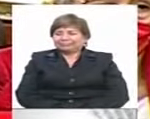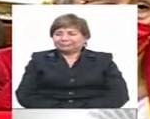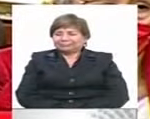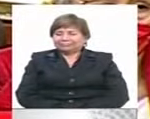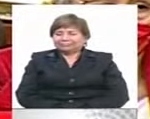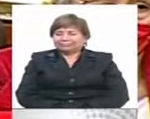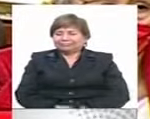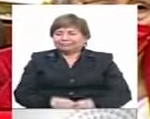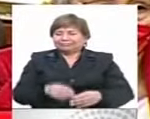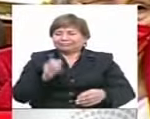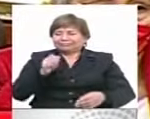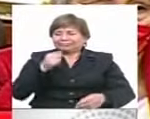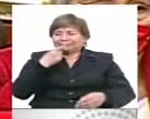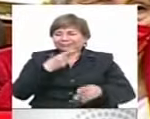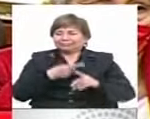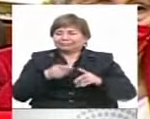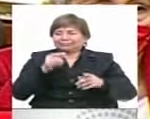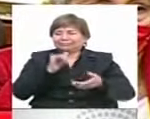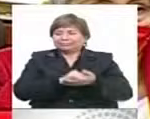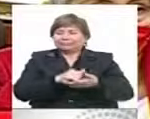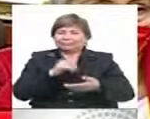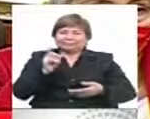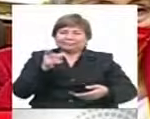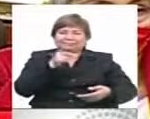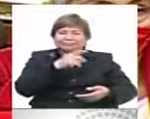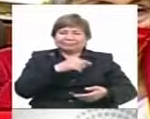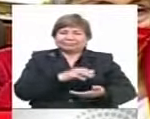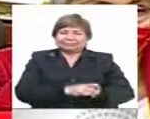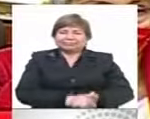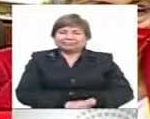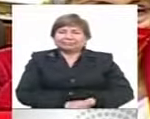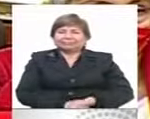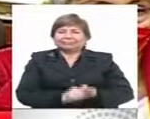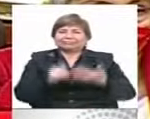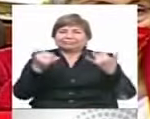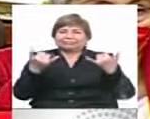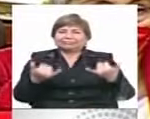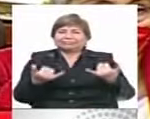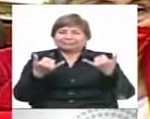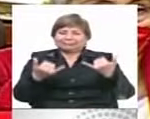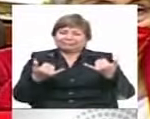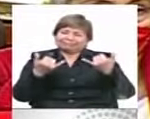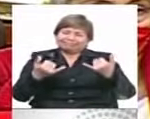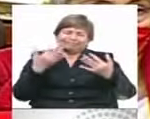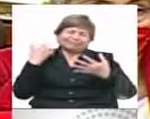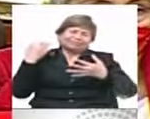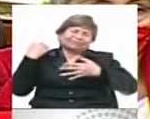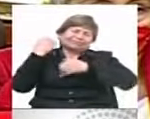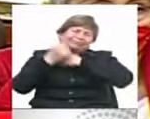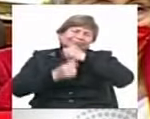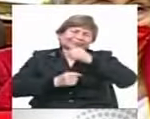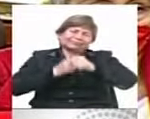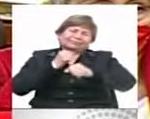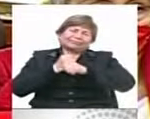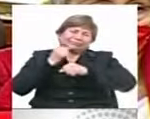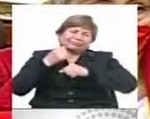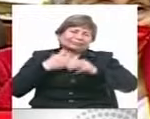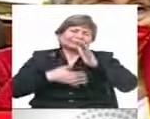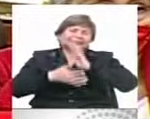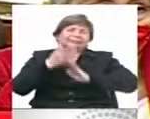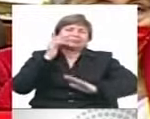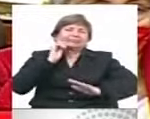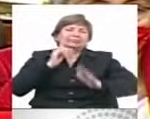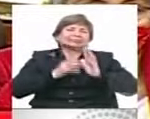colega. Pero sin embargo, les digo a ustedes, señores, que hoy, por muchos años, nosotros hemos venido engañados por